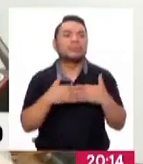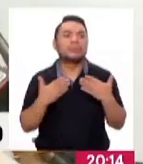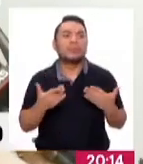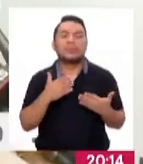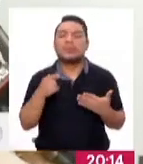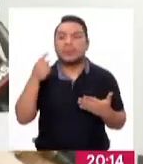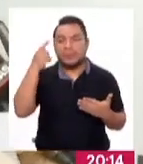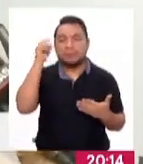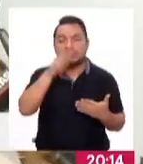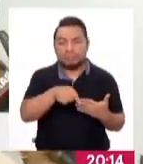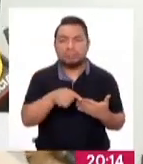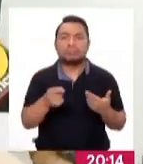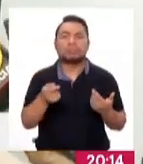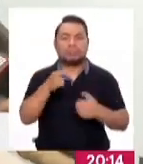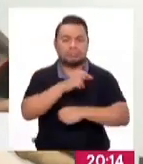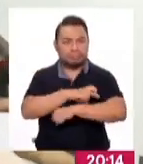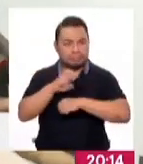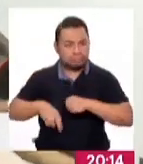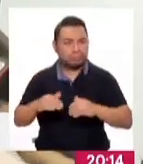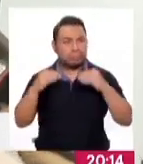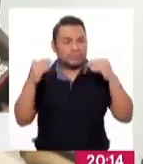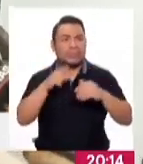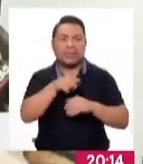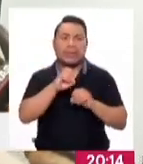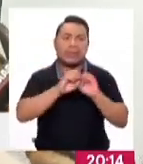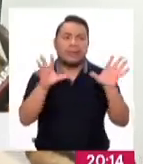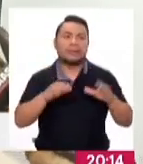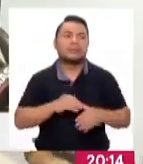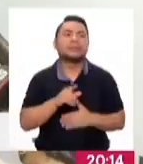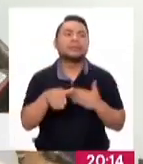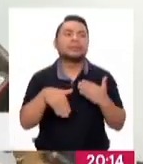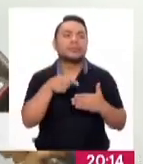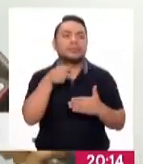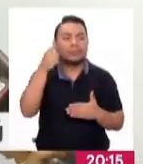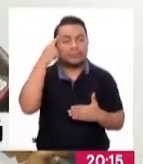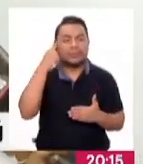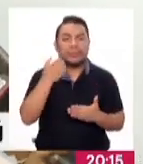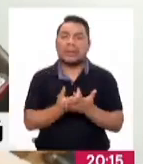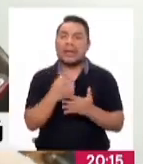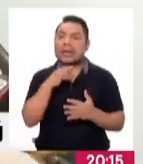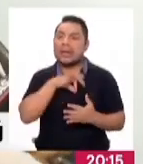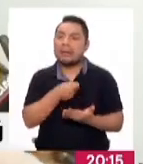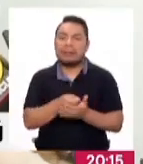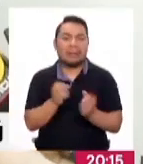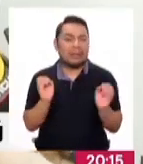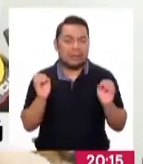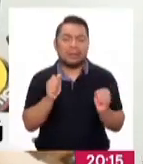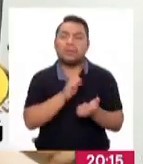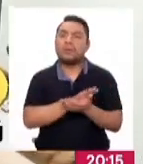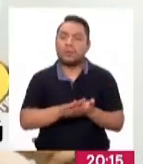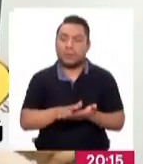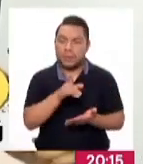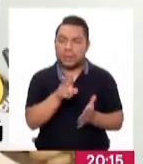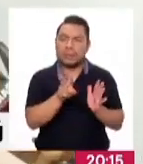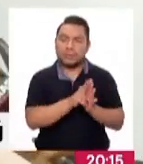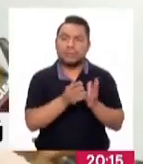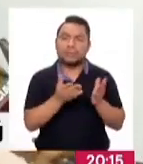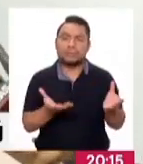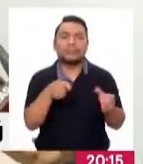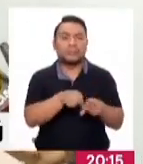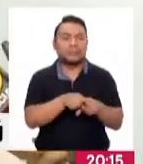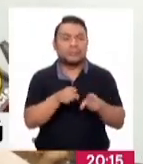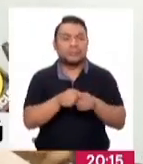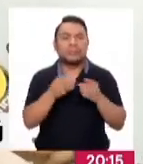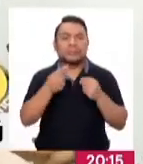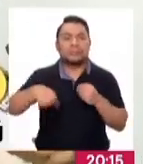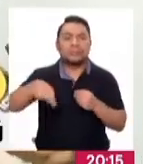todo el sentido, es un apoyo ad honorem, él ha sido muy claro en eso, él no tiene ningún interés económico y es una persona que creo que, al igual que muchos